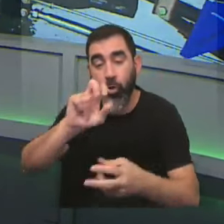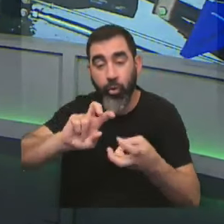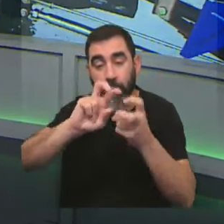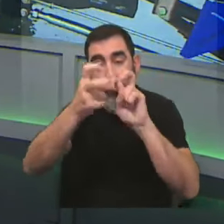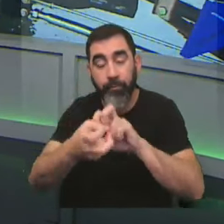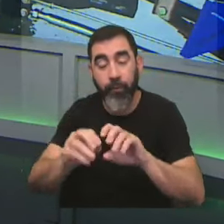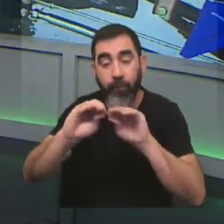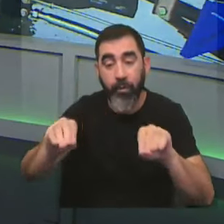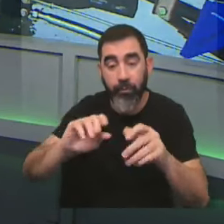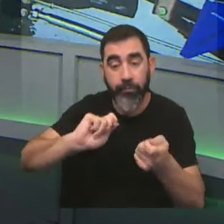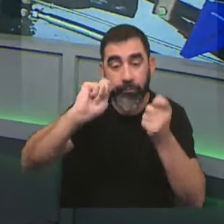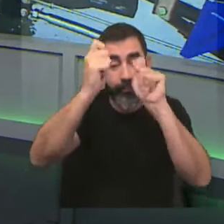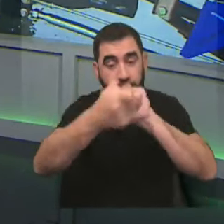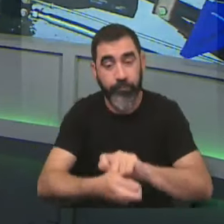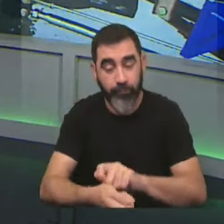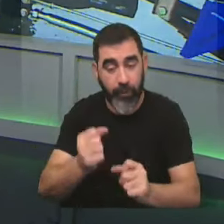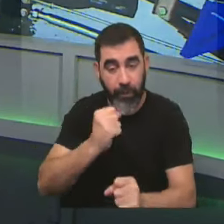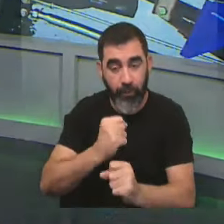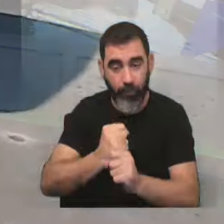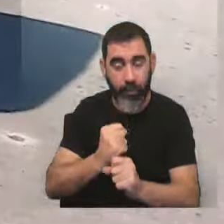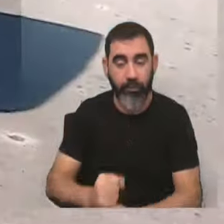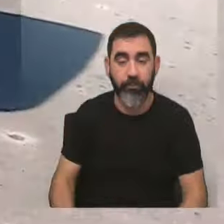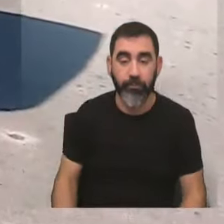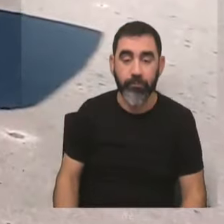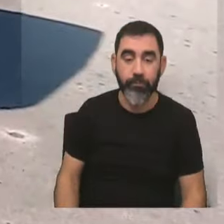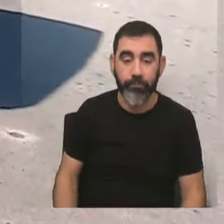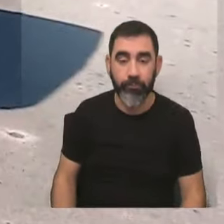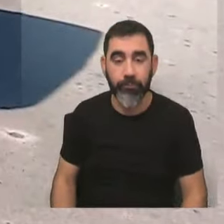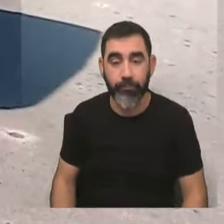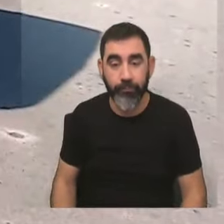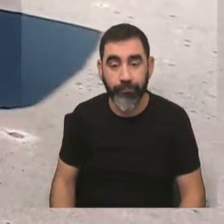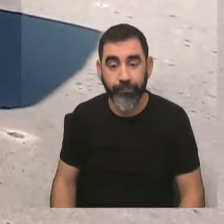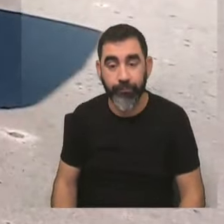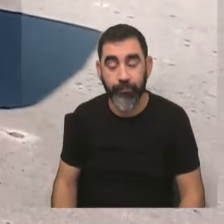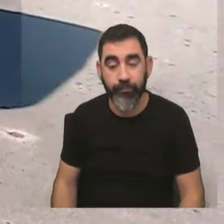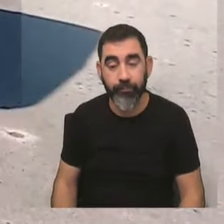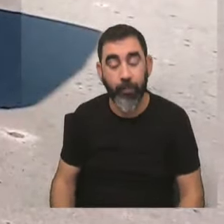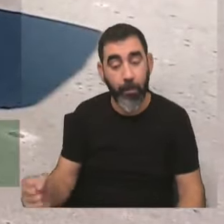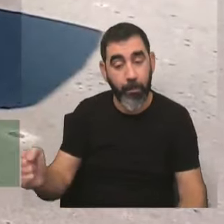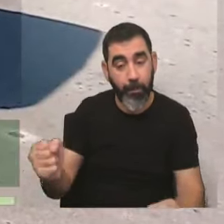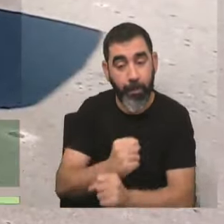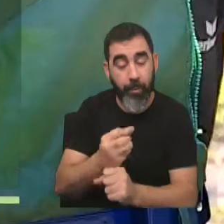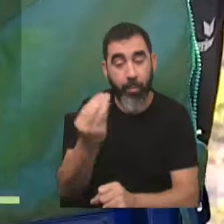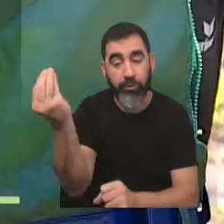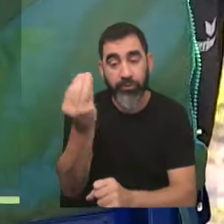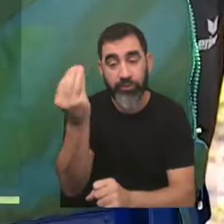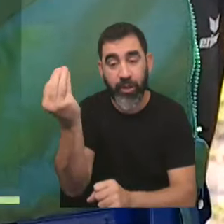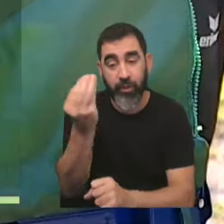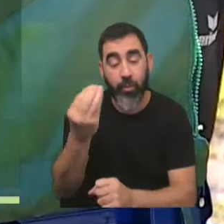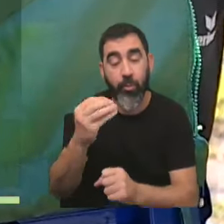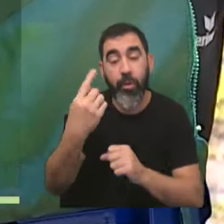se pudieran reconvertir de forma laboral la distinción se conoció este sábado en el marco de la